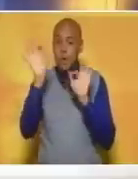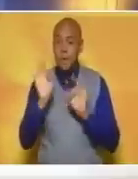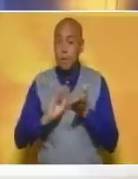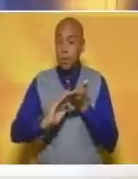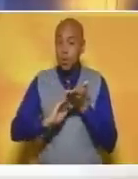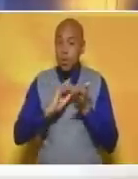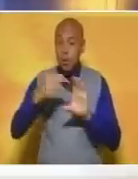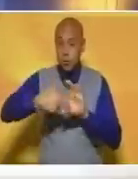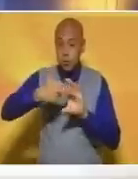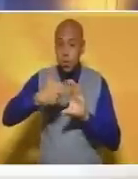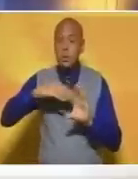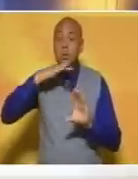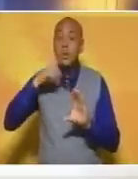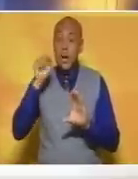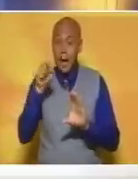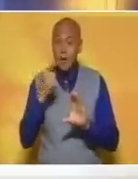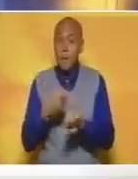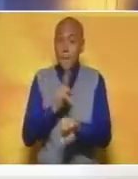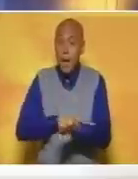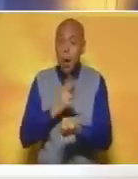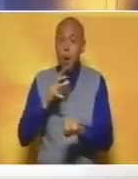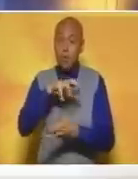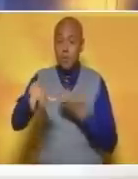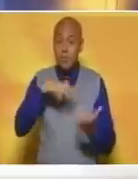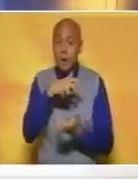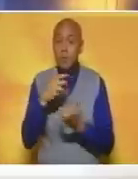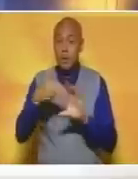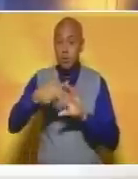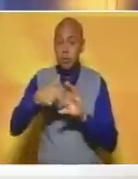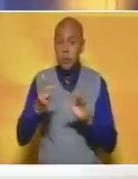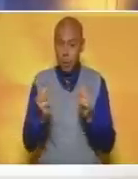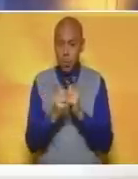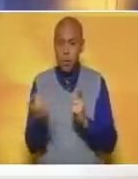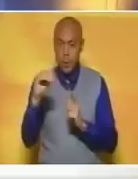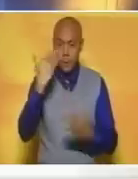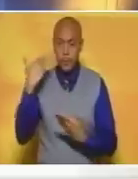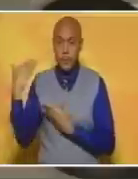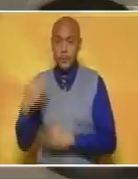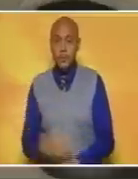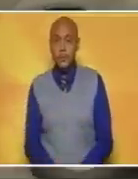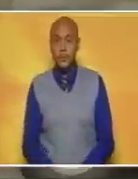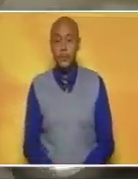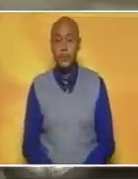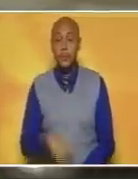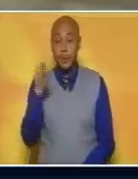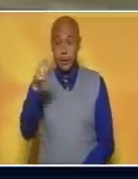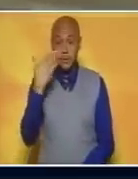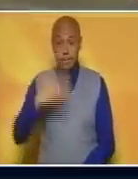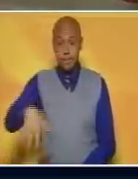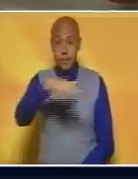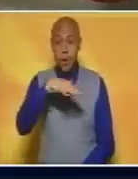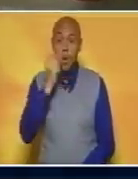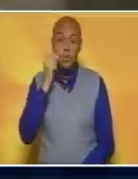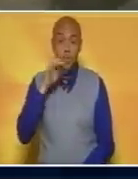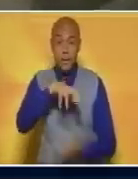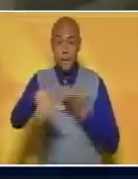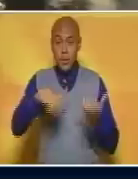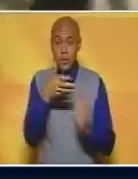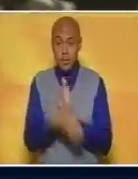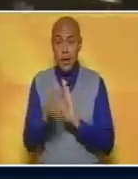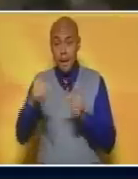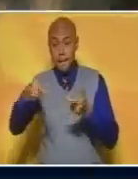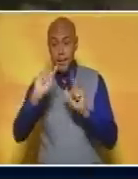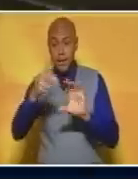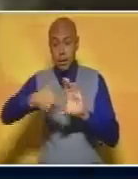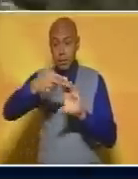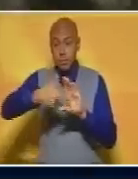que la situación de la gasolina se agudiza cada día. Anderson Pérez con la información. El problema para que usuarios y transportistas surtan